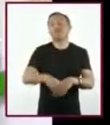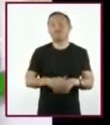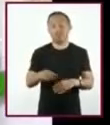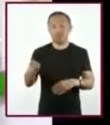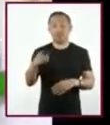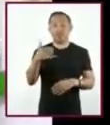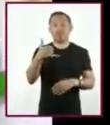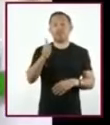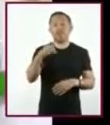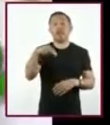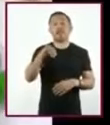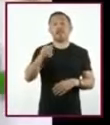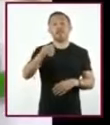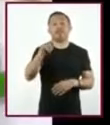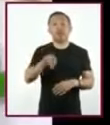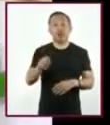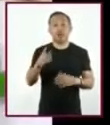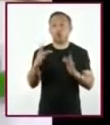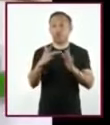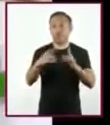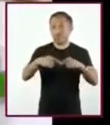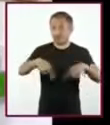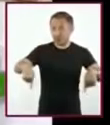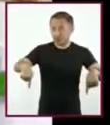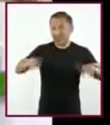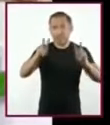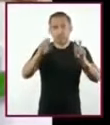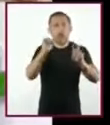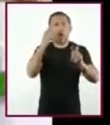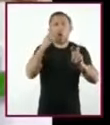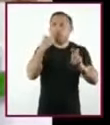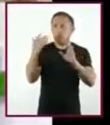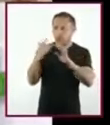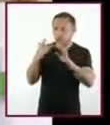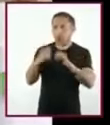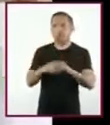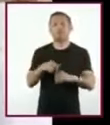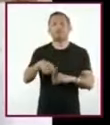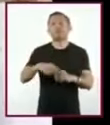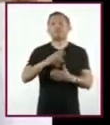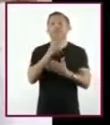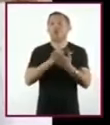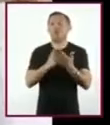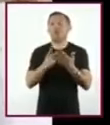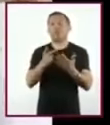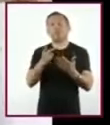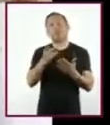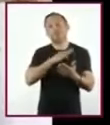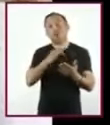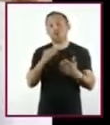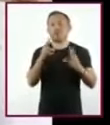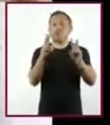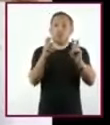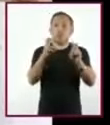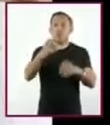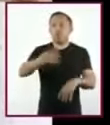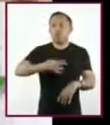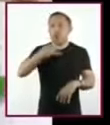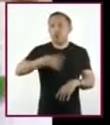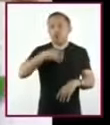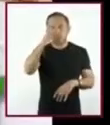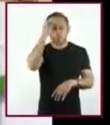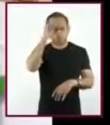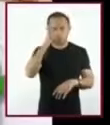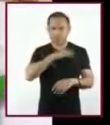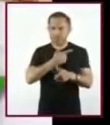si la quieren contactar para cualquier tema. También están apareciendo los datos del programa para que nos manden su retroalimentación. Y agradezco a